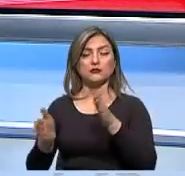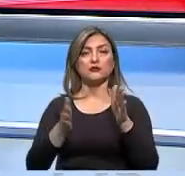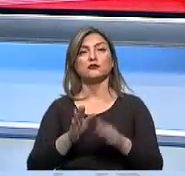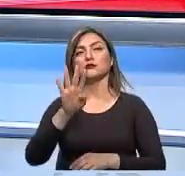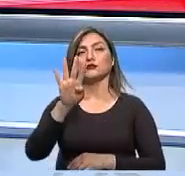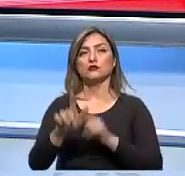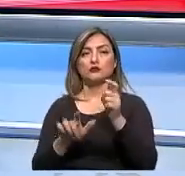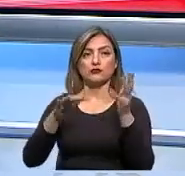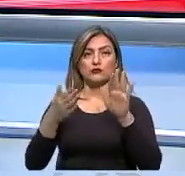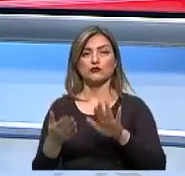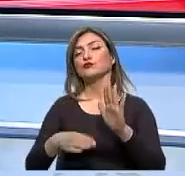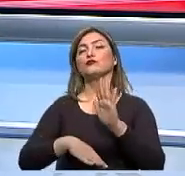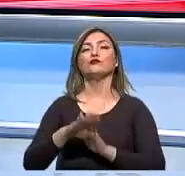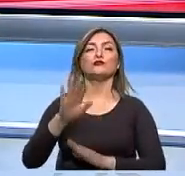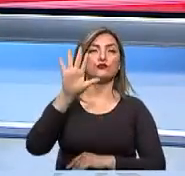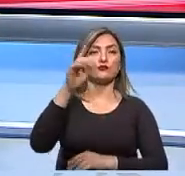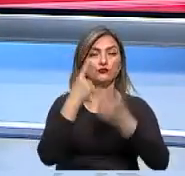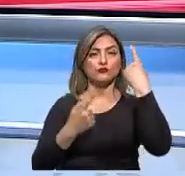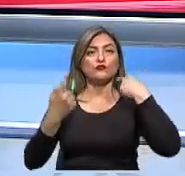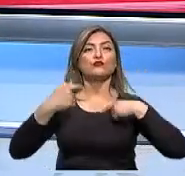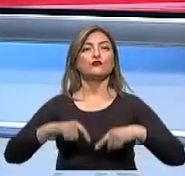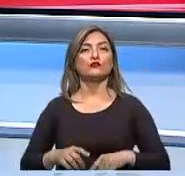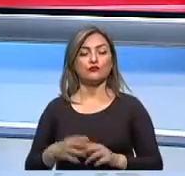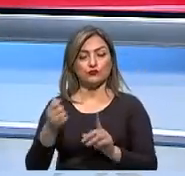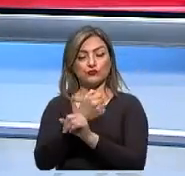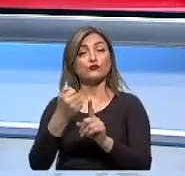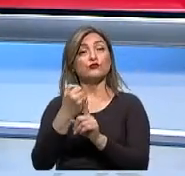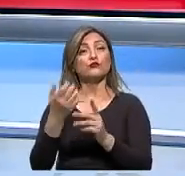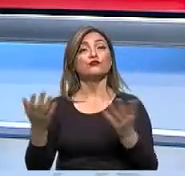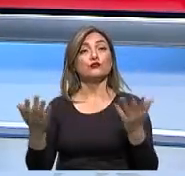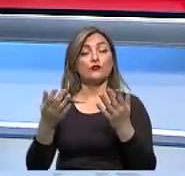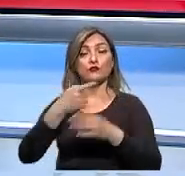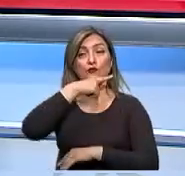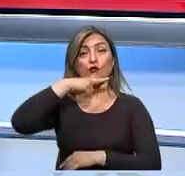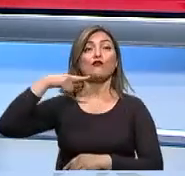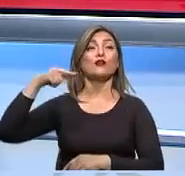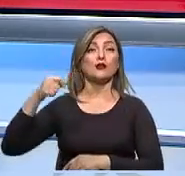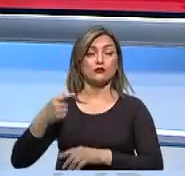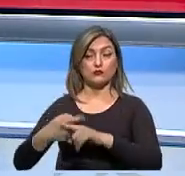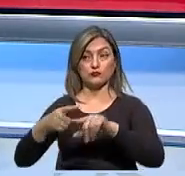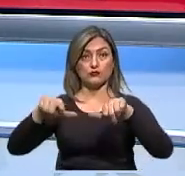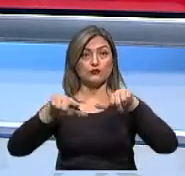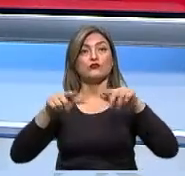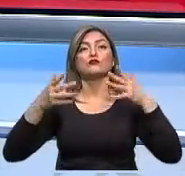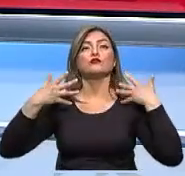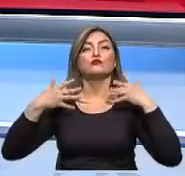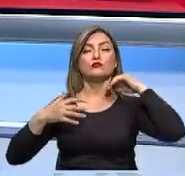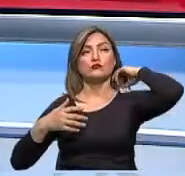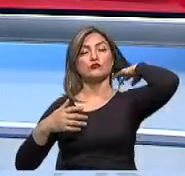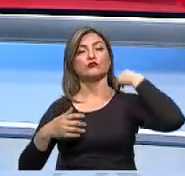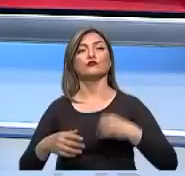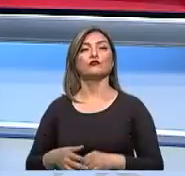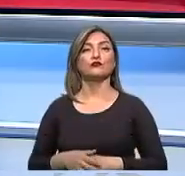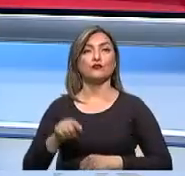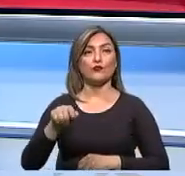menos 4 muertos y más de 5 heridos deja la violencia registrada este feriado en varios puntos de Guayaquil. A esto